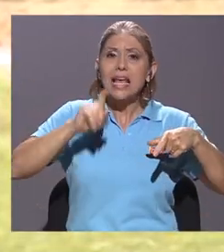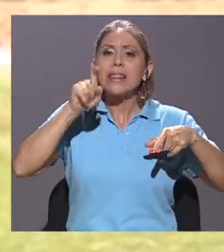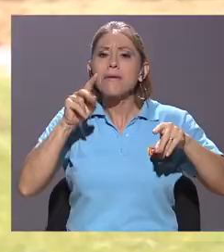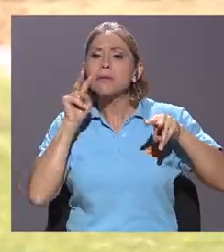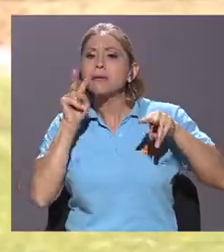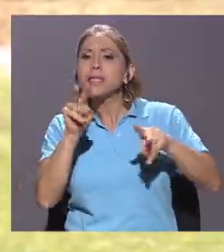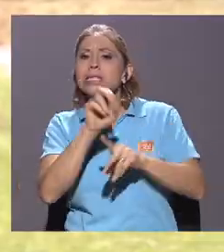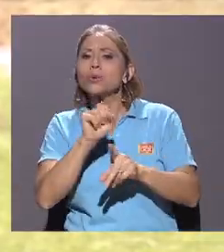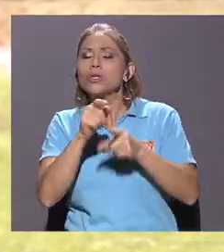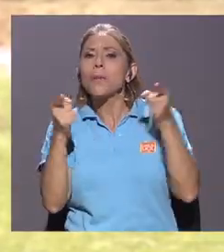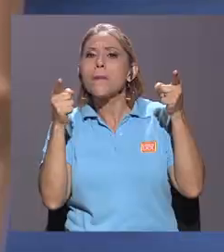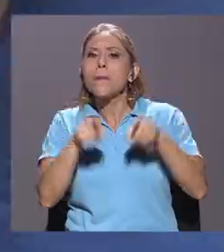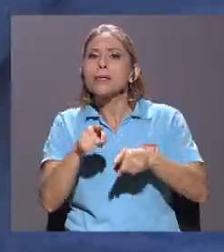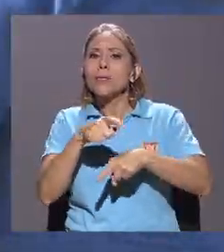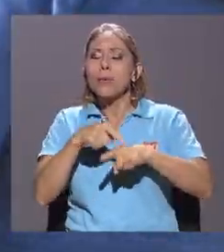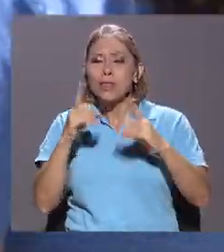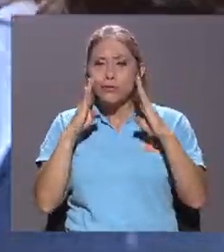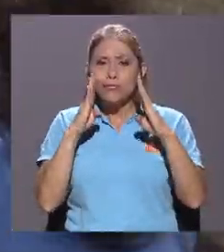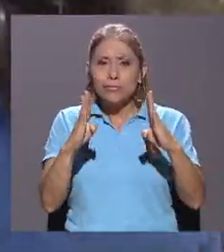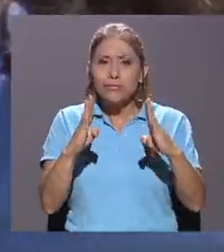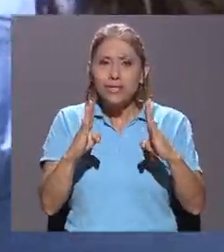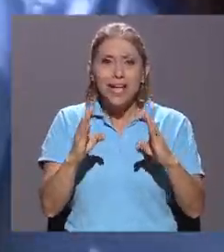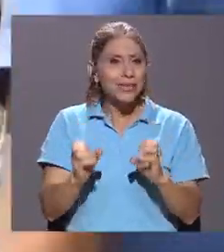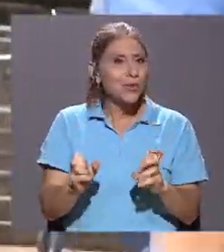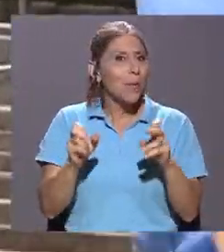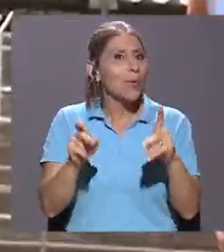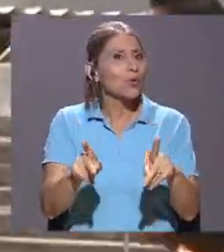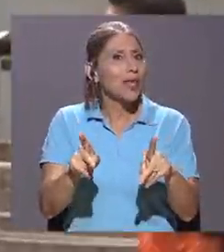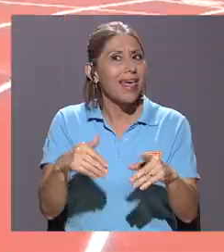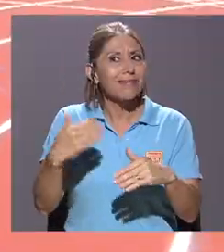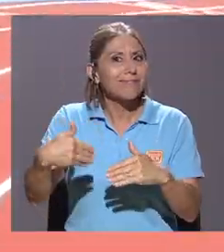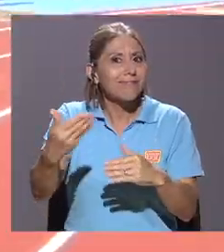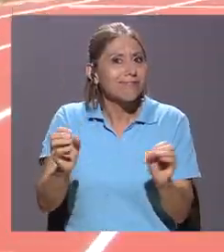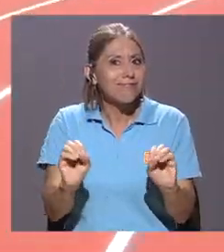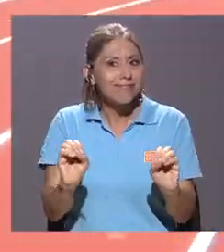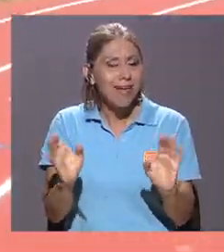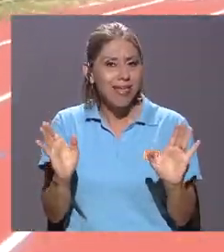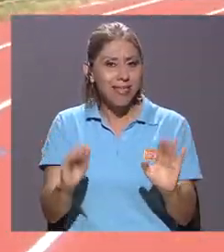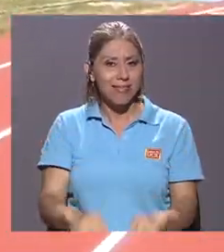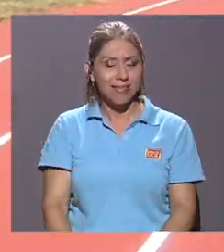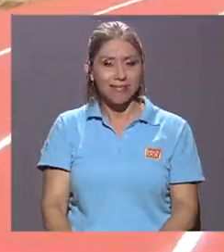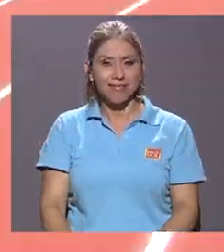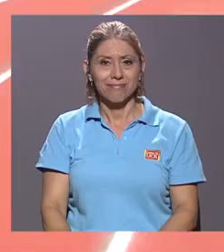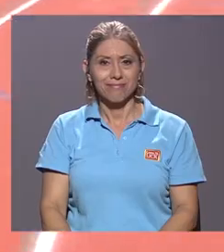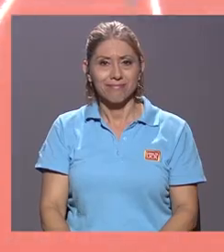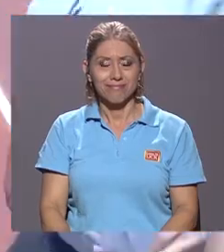el momento, es una oportunidad que no vamos a tener en ningún otro espacio.